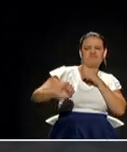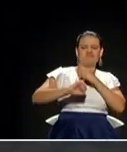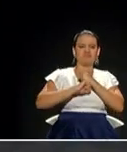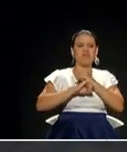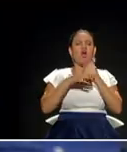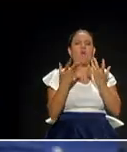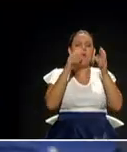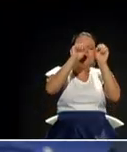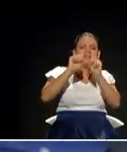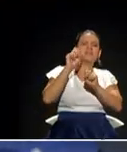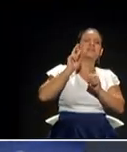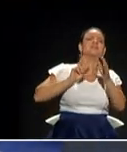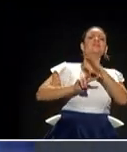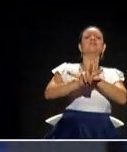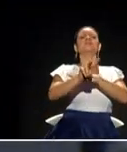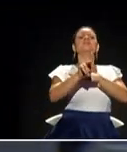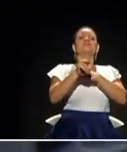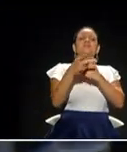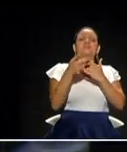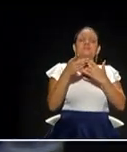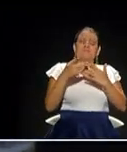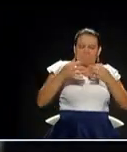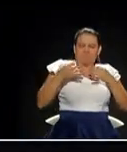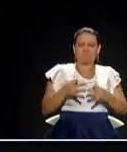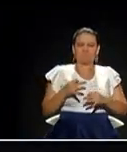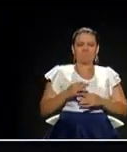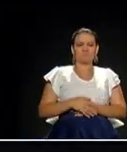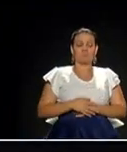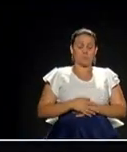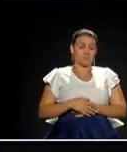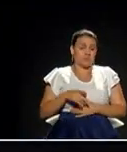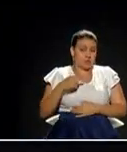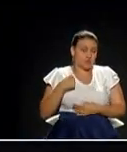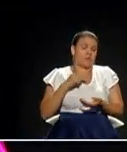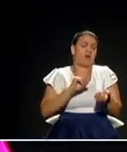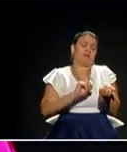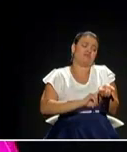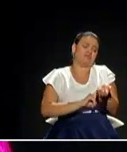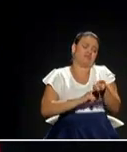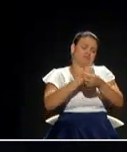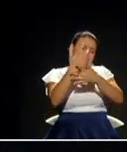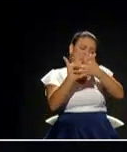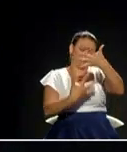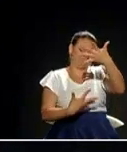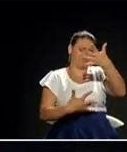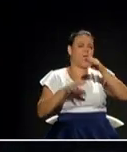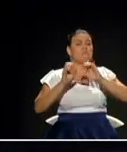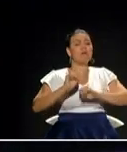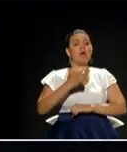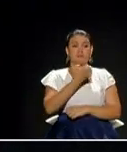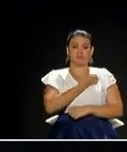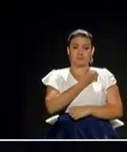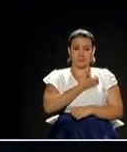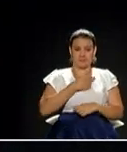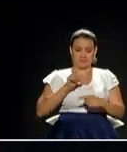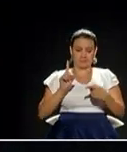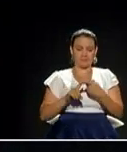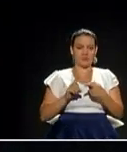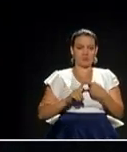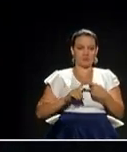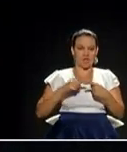de medellín hacia el futuro creo que tengo muchas cualidades para poder ser la alcaldesa primero yo soy una mujer